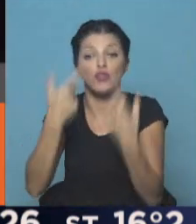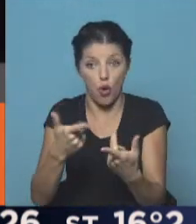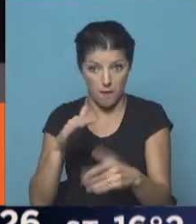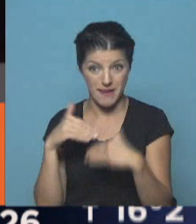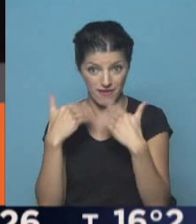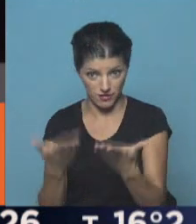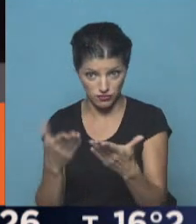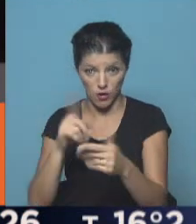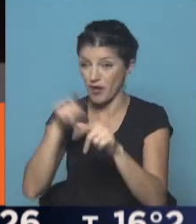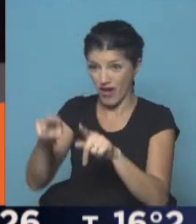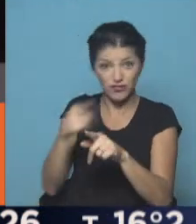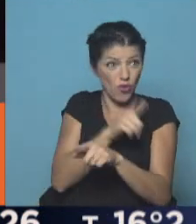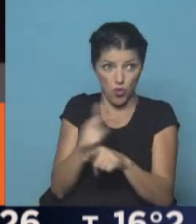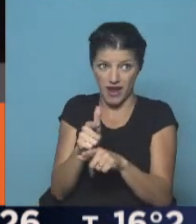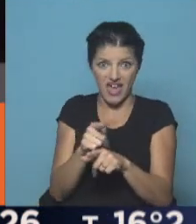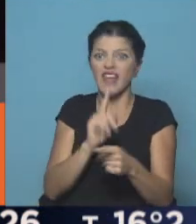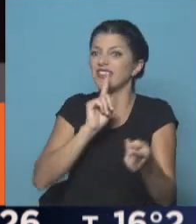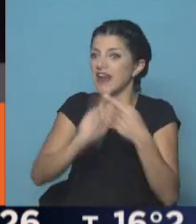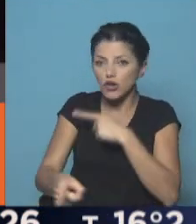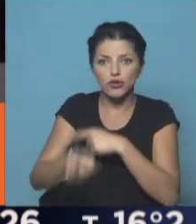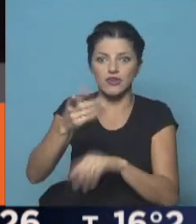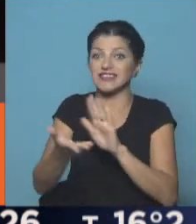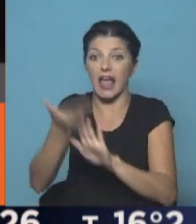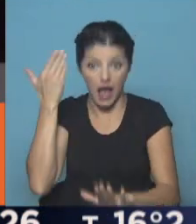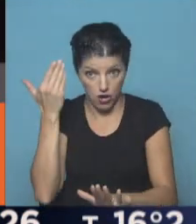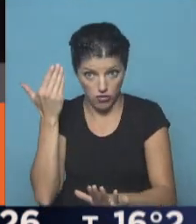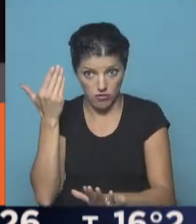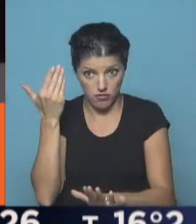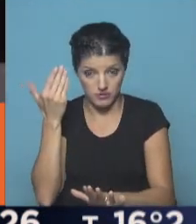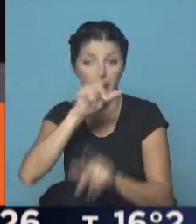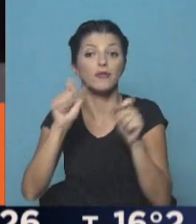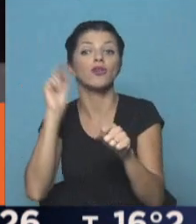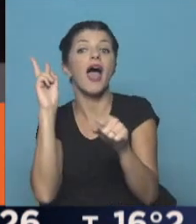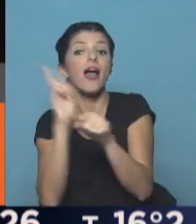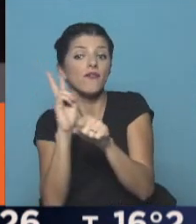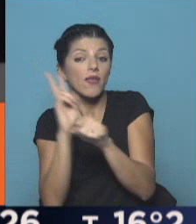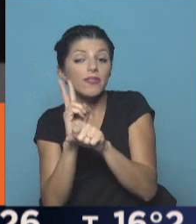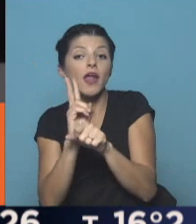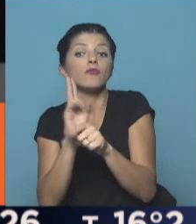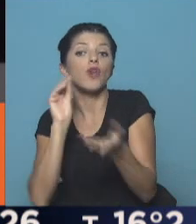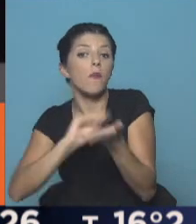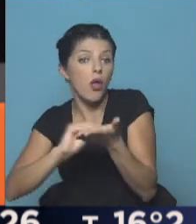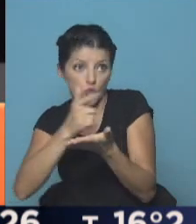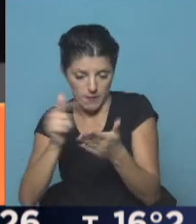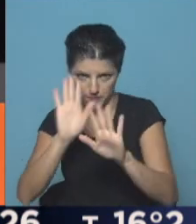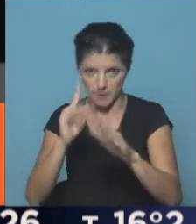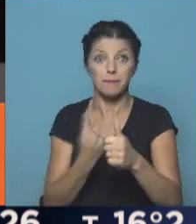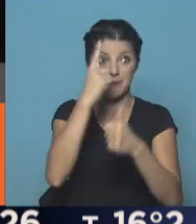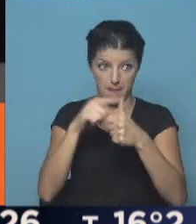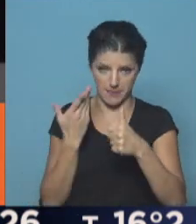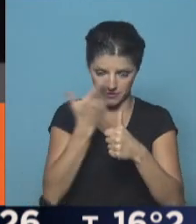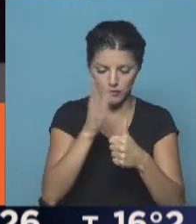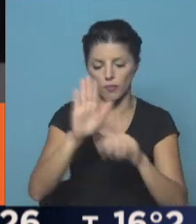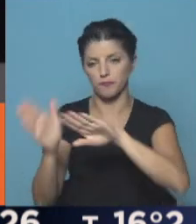Eso no existió, fue interrumpido de manera unilateral y sin posibilidad de defensa a las personas. Esa es una presentación. La otra